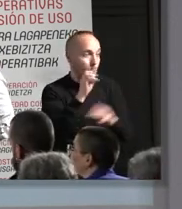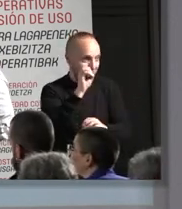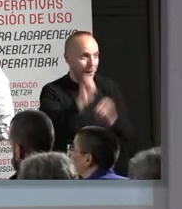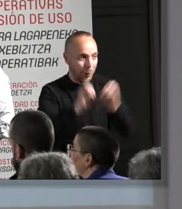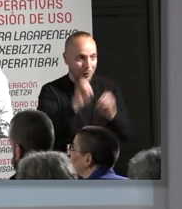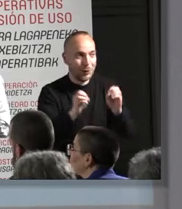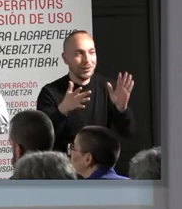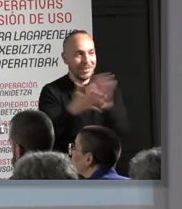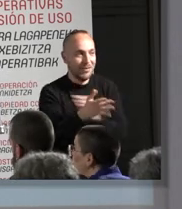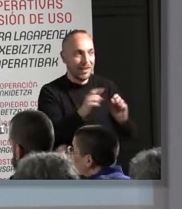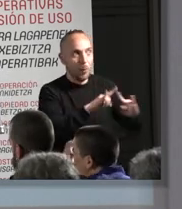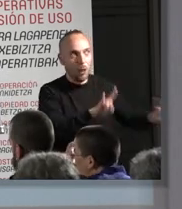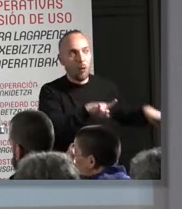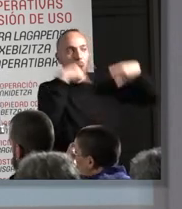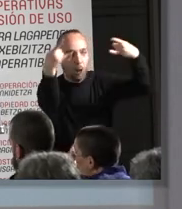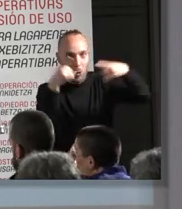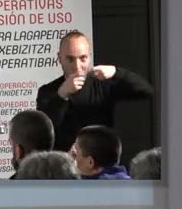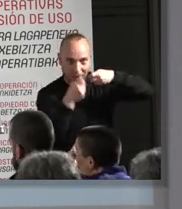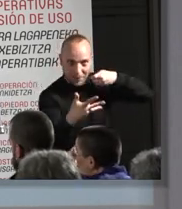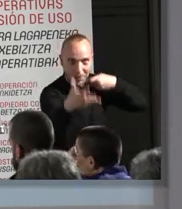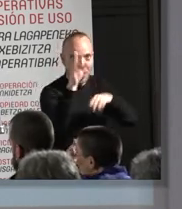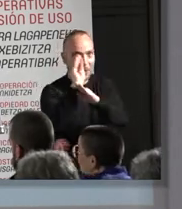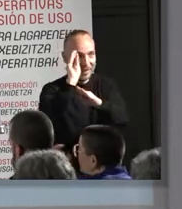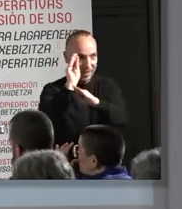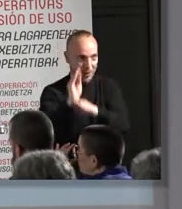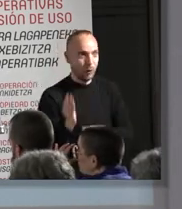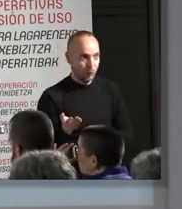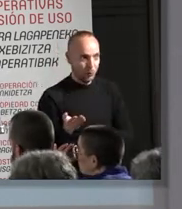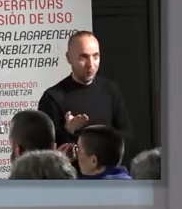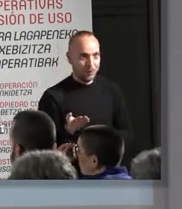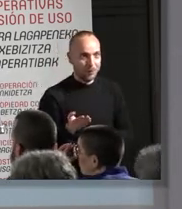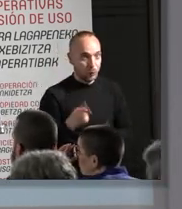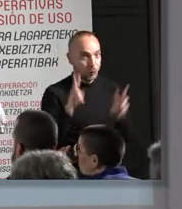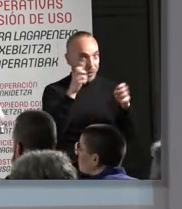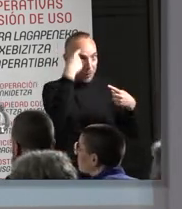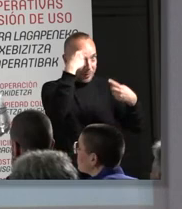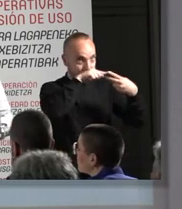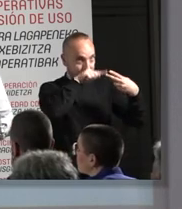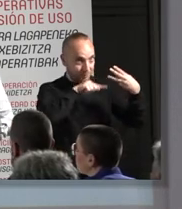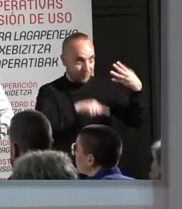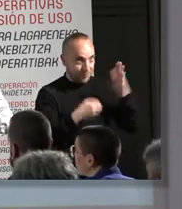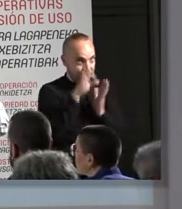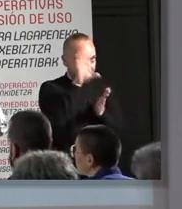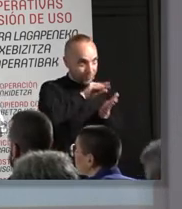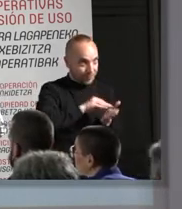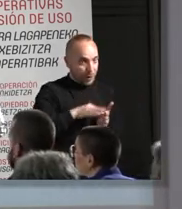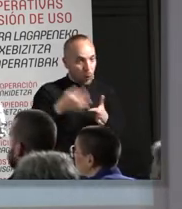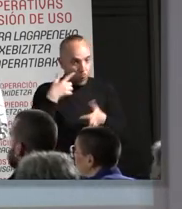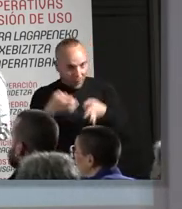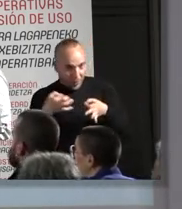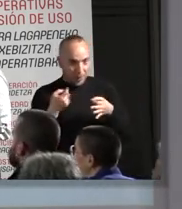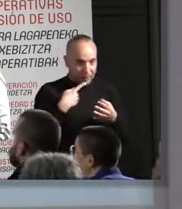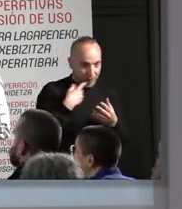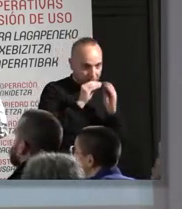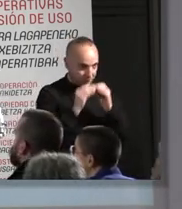Bueno, y está la devolución y el futuro lejano. Bueno, esos son temas que hay que tener presentes, que hay que trabajar y que hay que imbrincar jurídicamente. Ahora ya